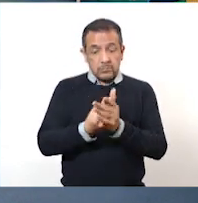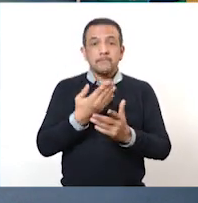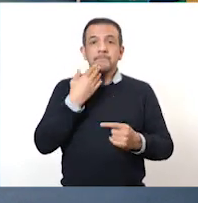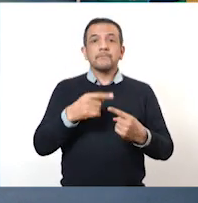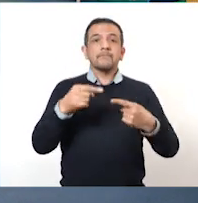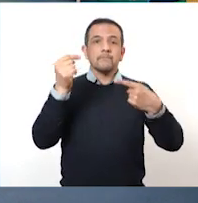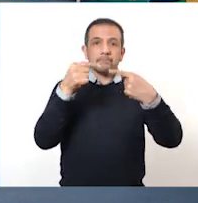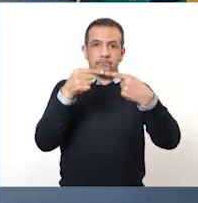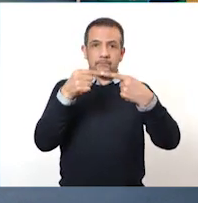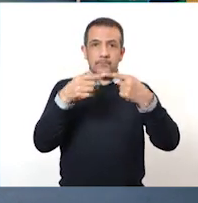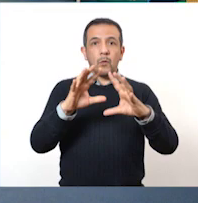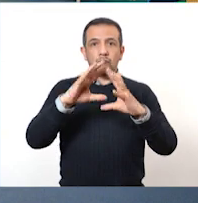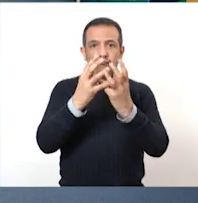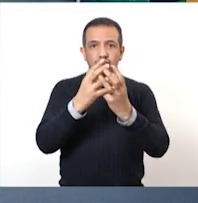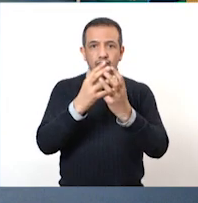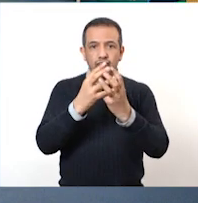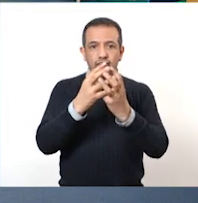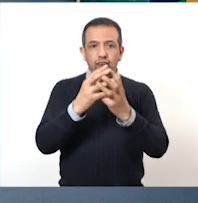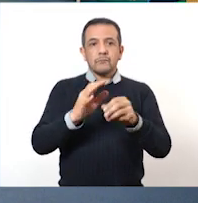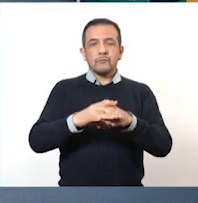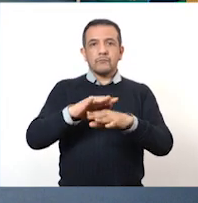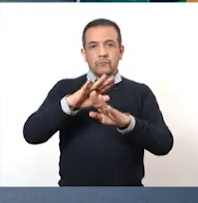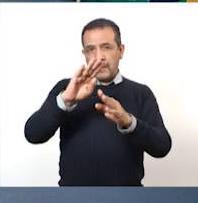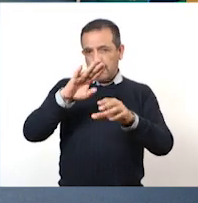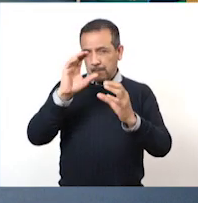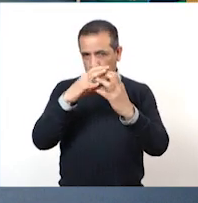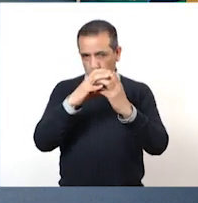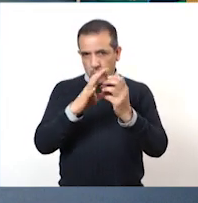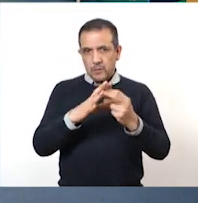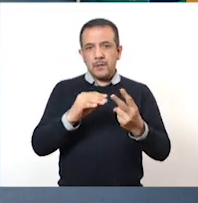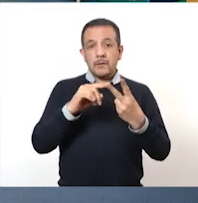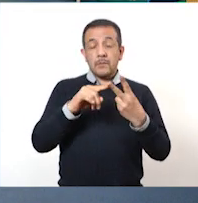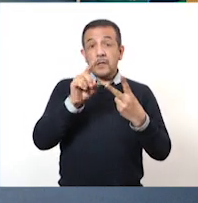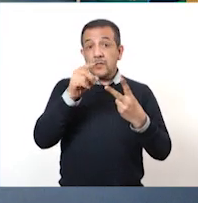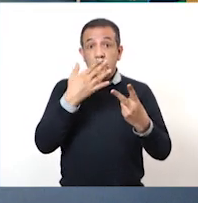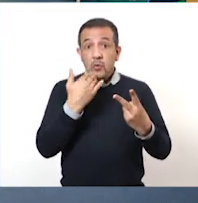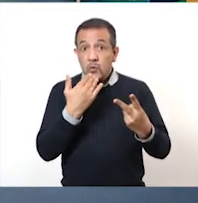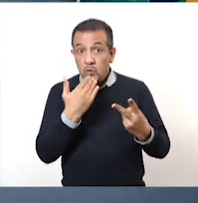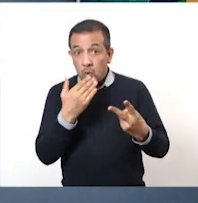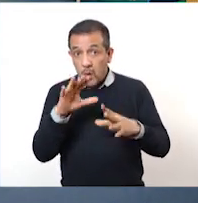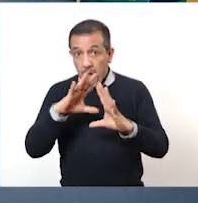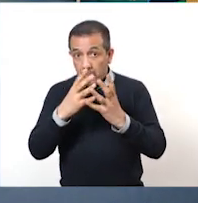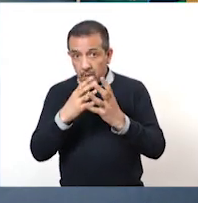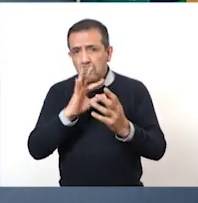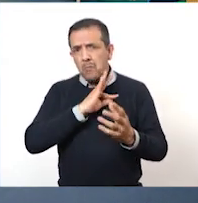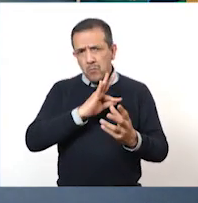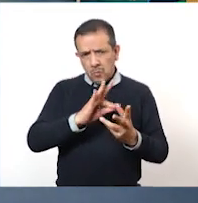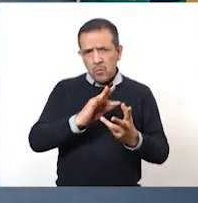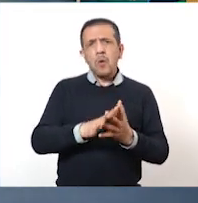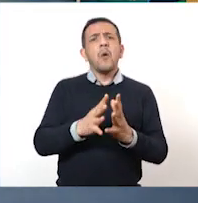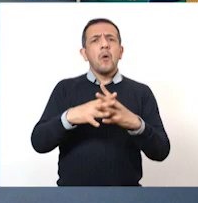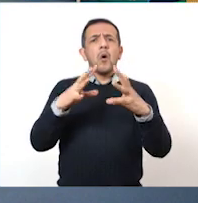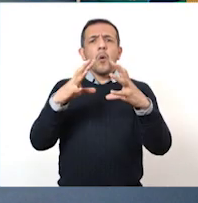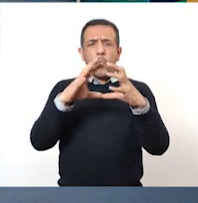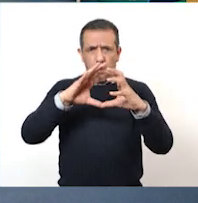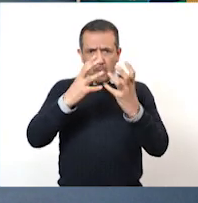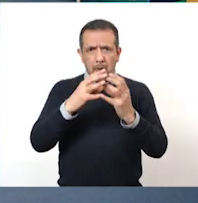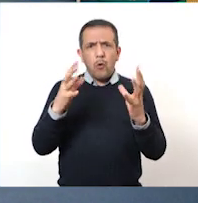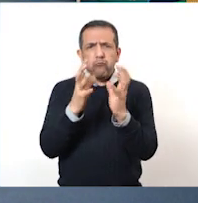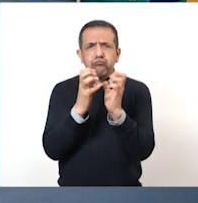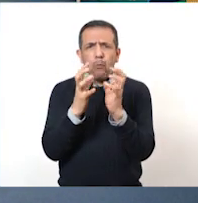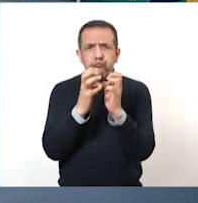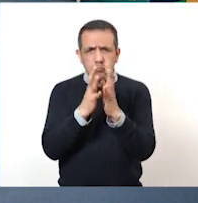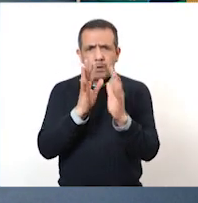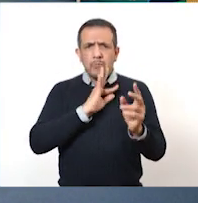del día de hoy. Vamos a utilizar una pelota de vinil. Si no cuenta con una pelota de vinil, también podemos utilizar una pelota de esponja.